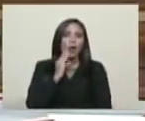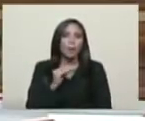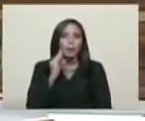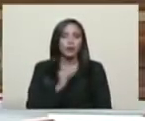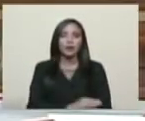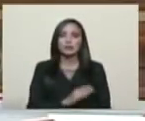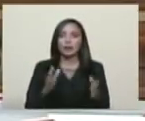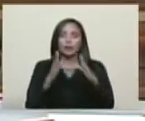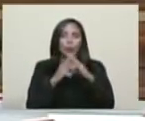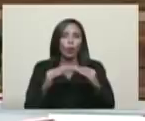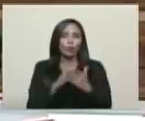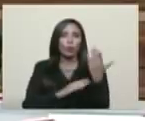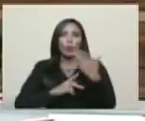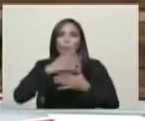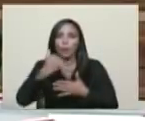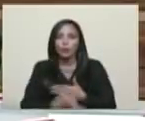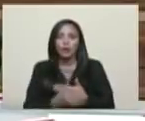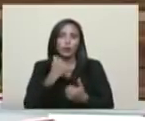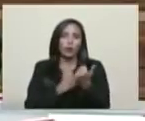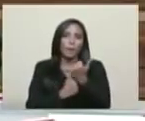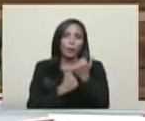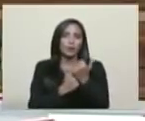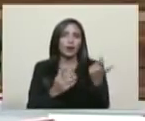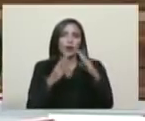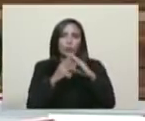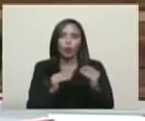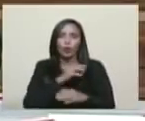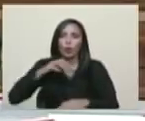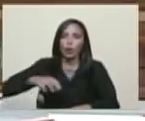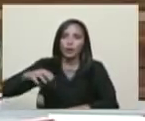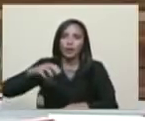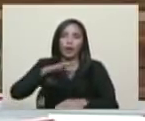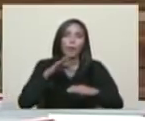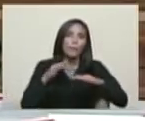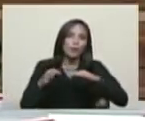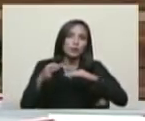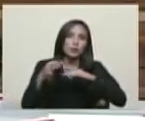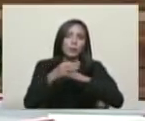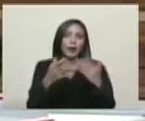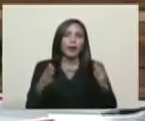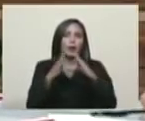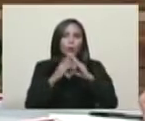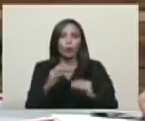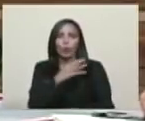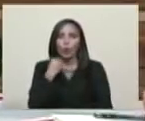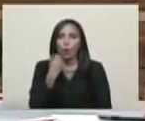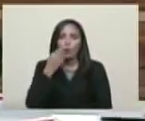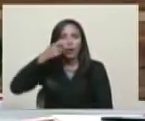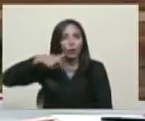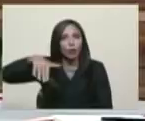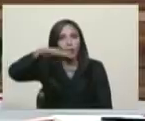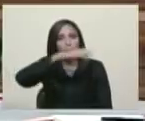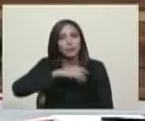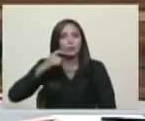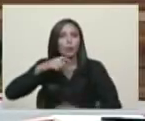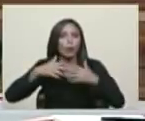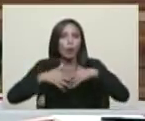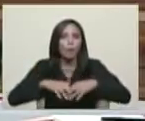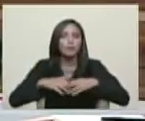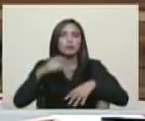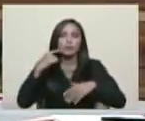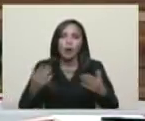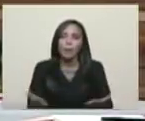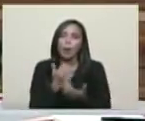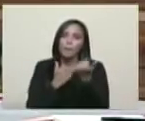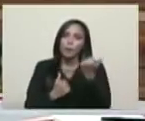micro, macro, nacionales, regionales, locales, con la juventud, con los campesinos, con los empresarios,